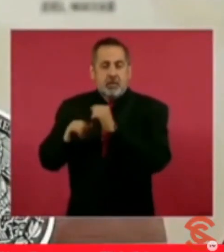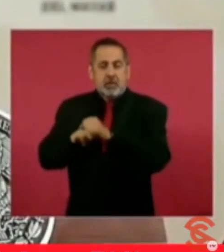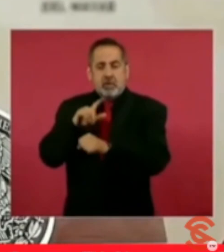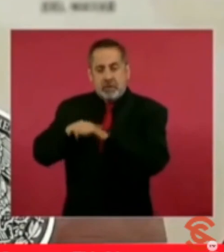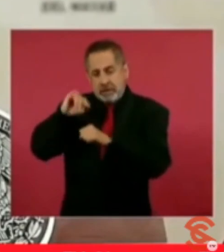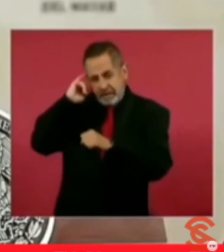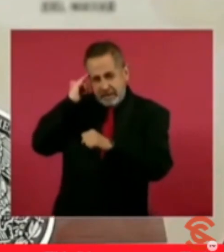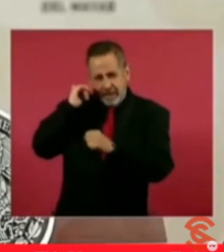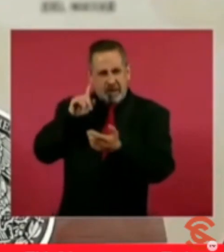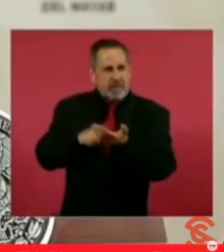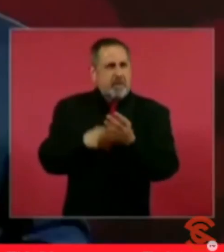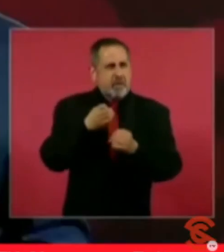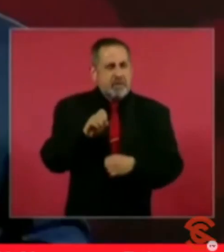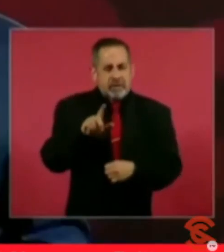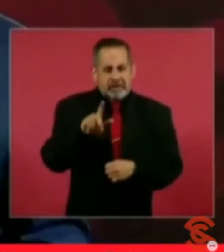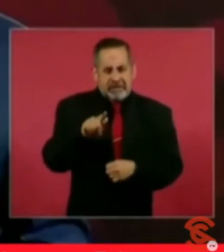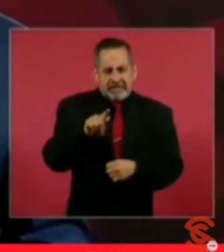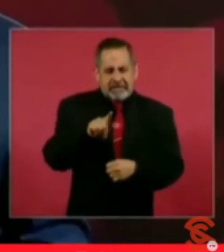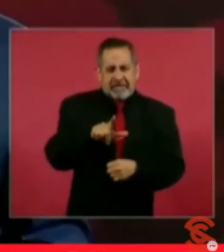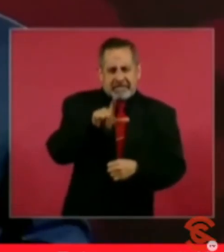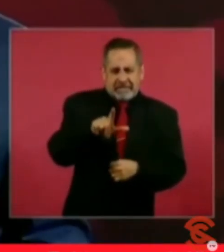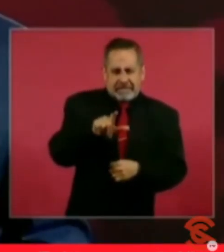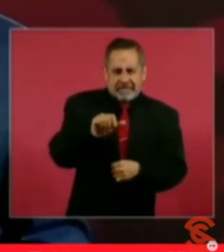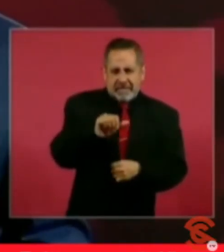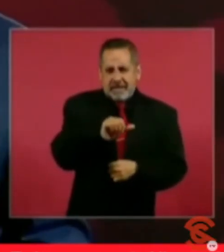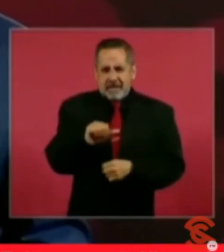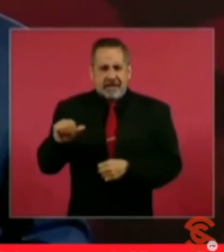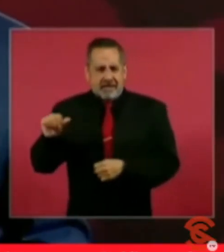de 1977